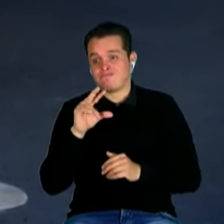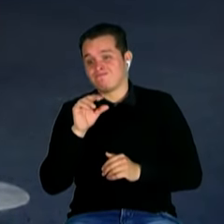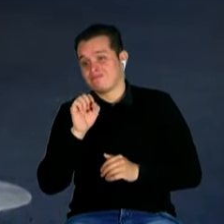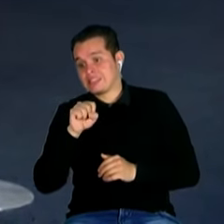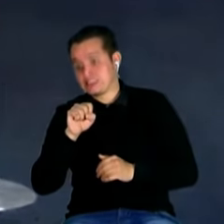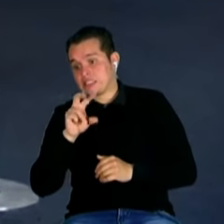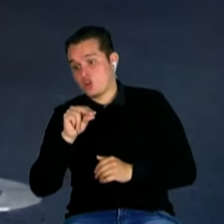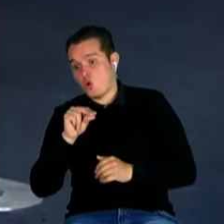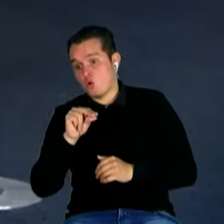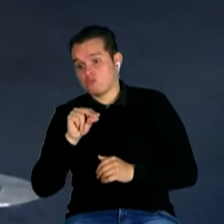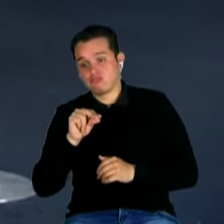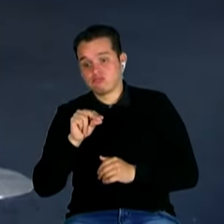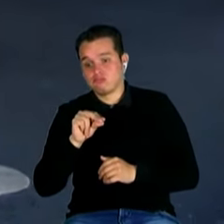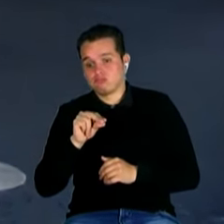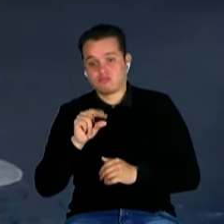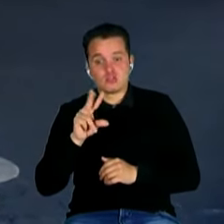no.